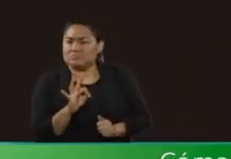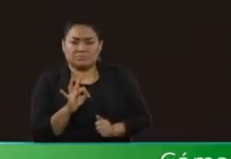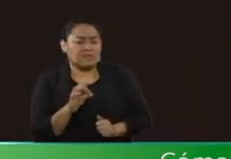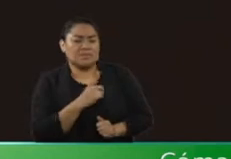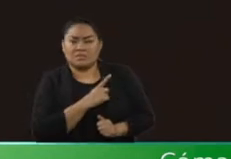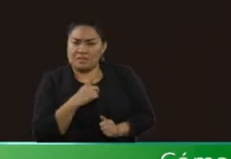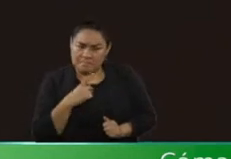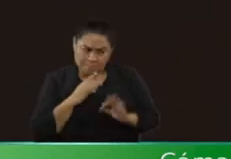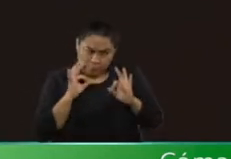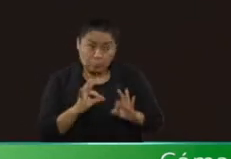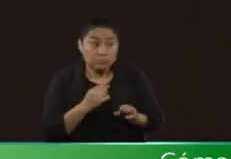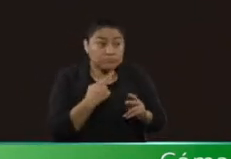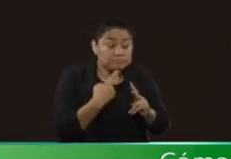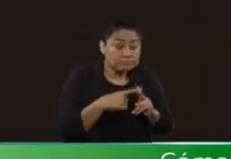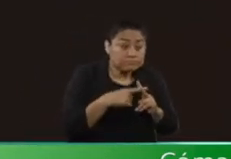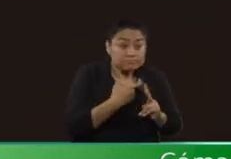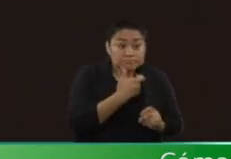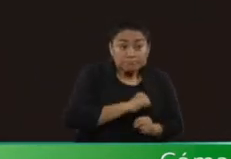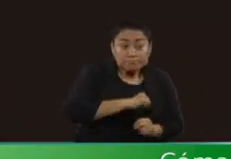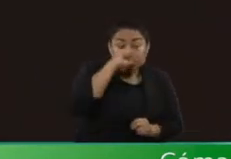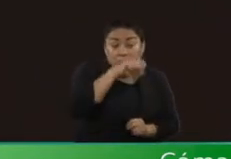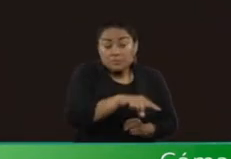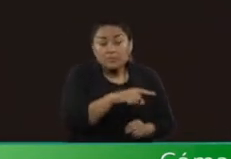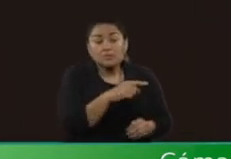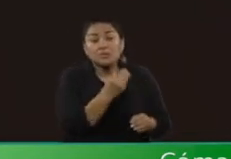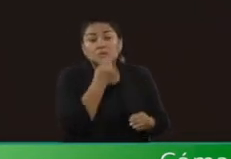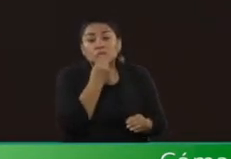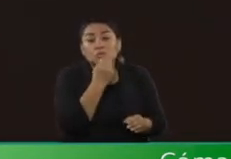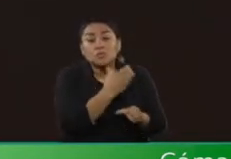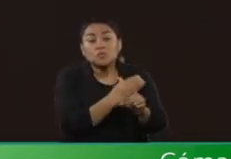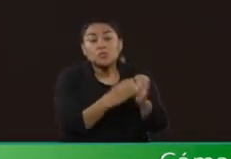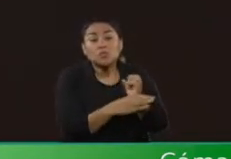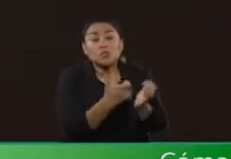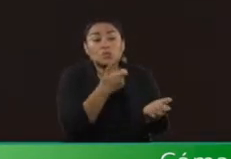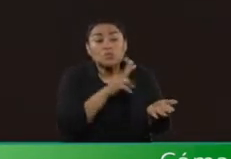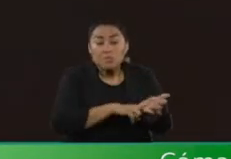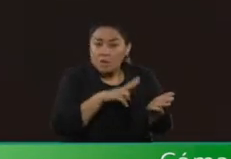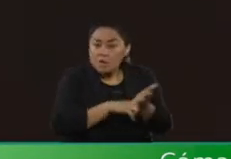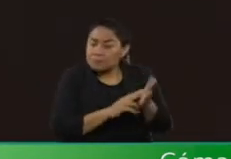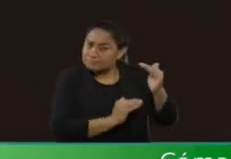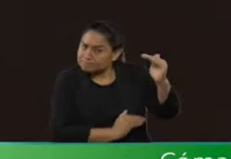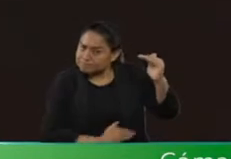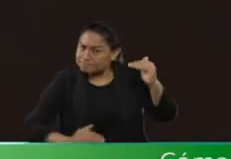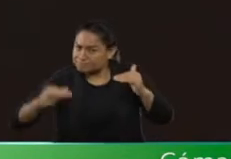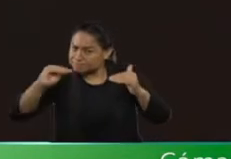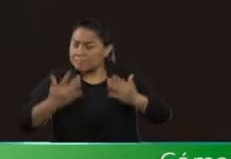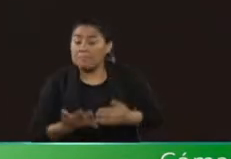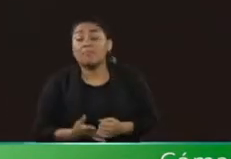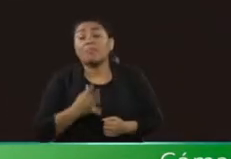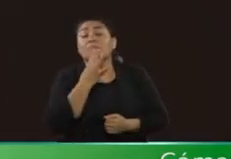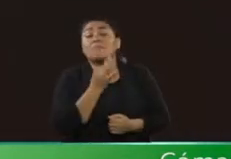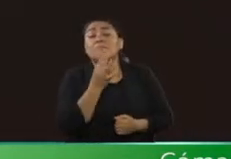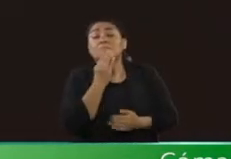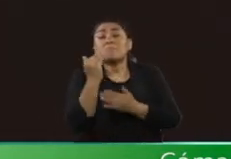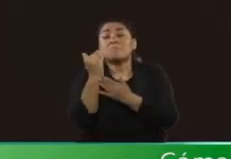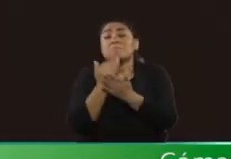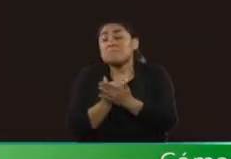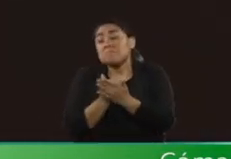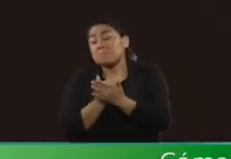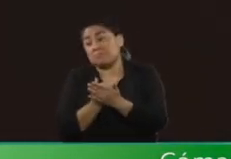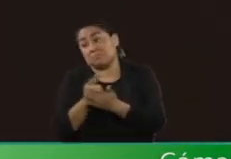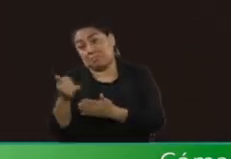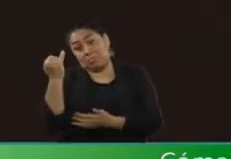la inflación real de los productos de la canasta básica. No nos quedemos cortos, llevándolo únicamente a las